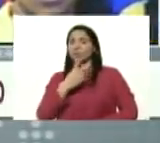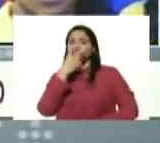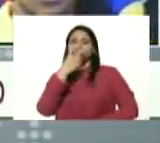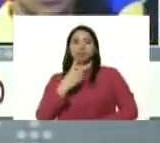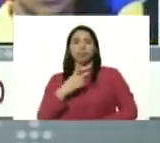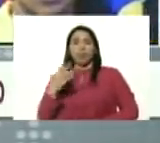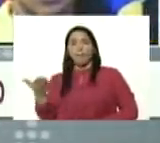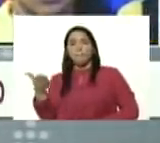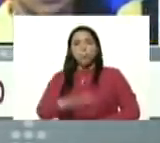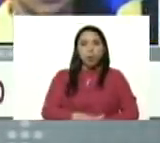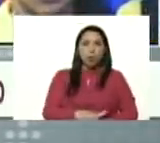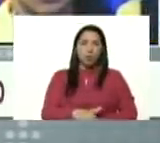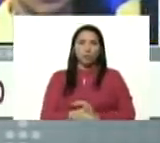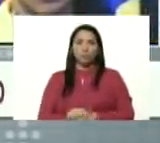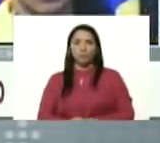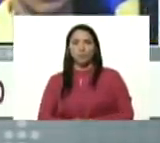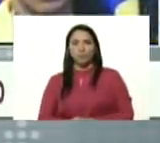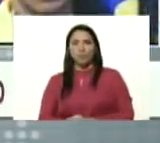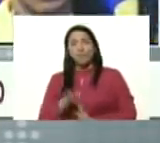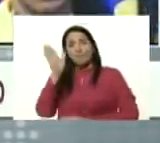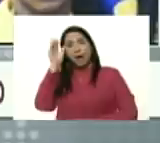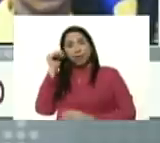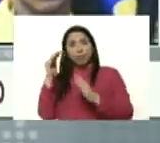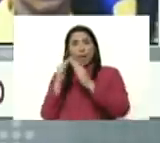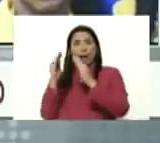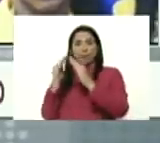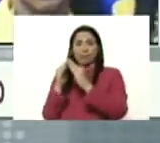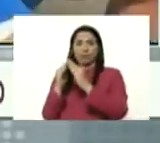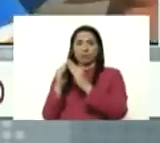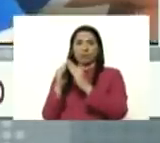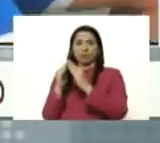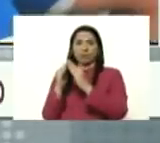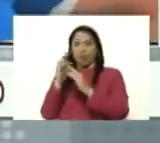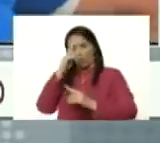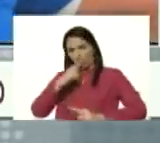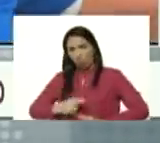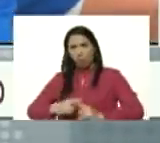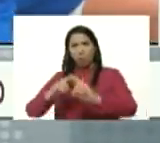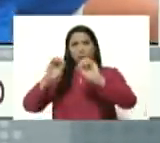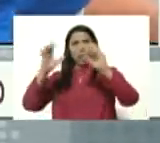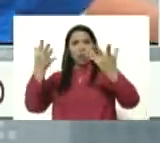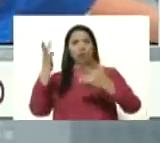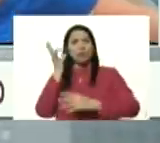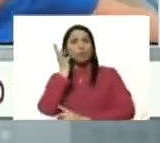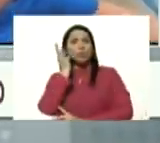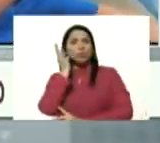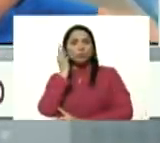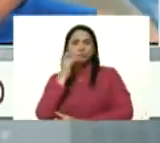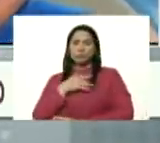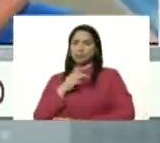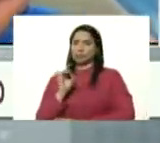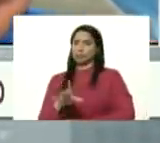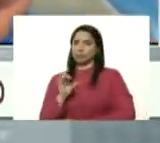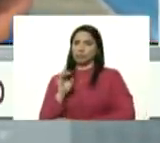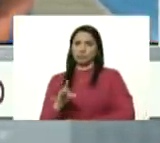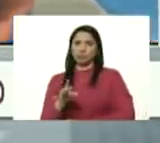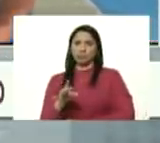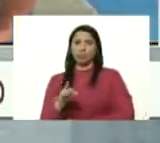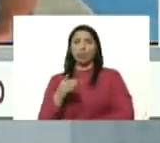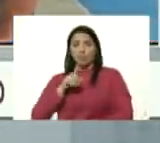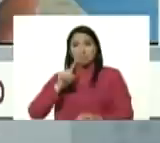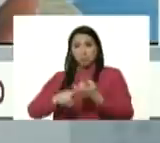y cayó muerta en el baño de su casa. Honor y gloria, muchacha. Qué dolor. Siri y yo hemos